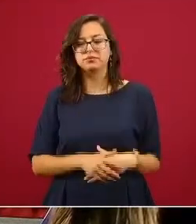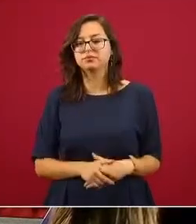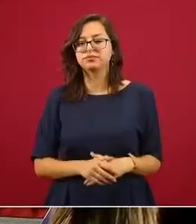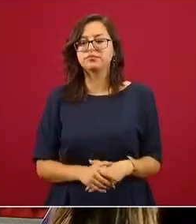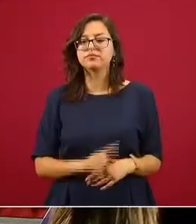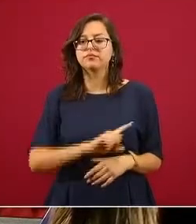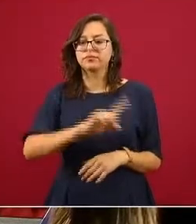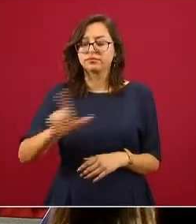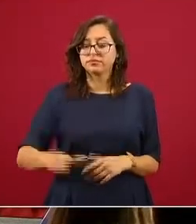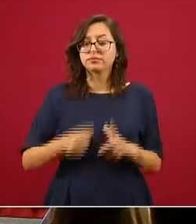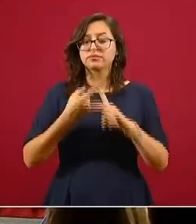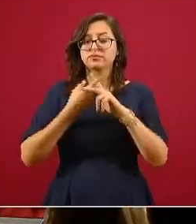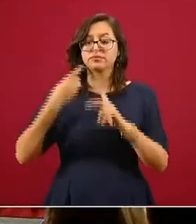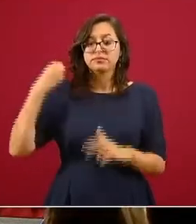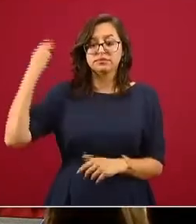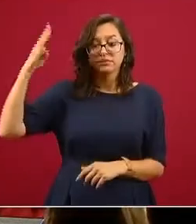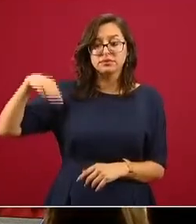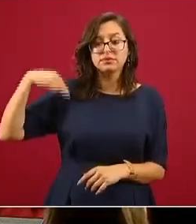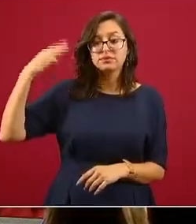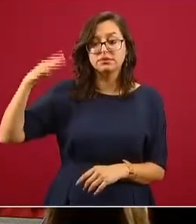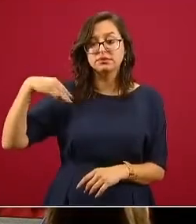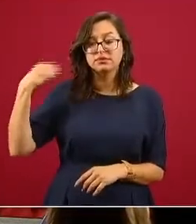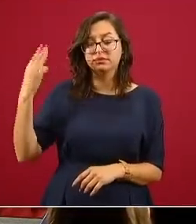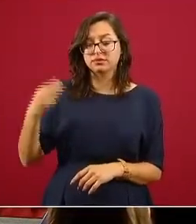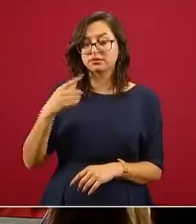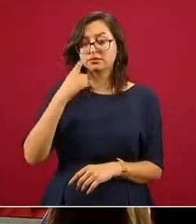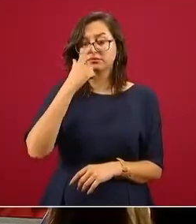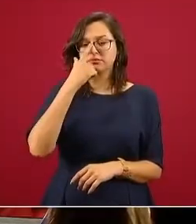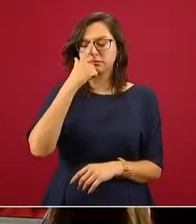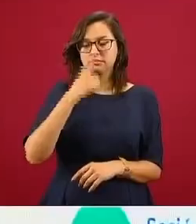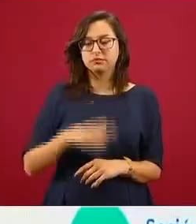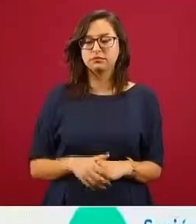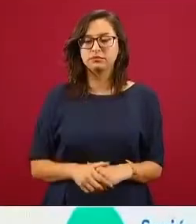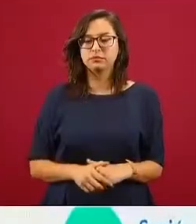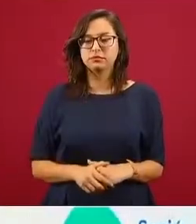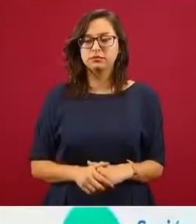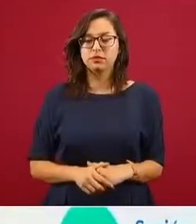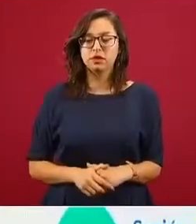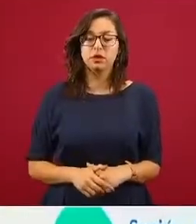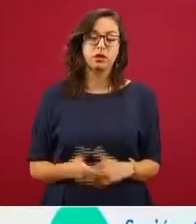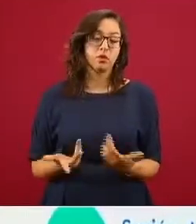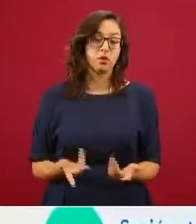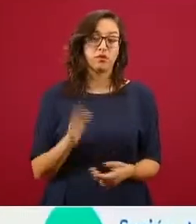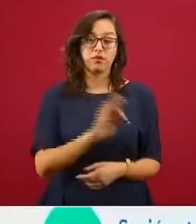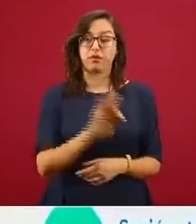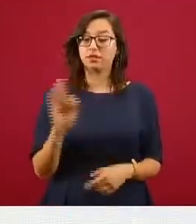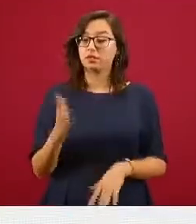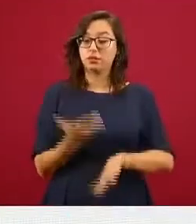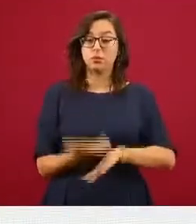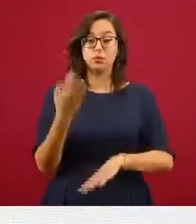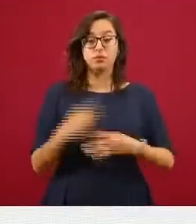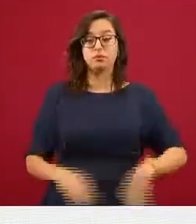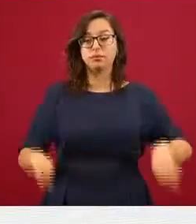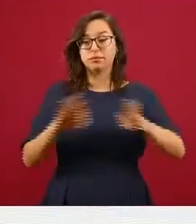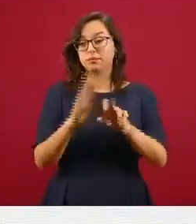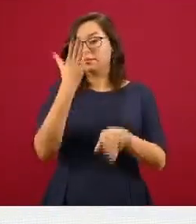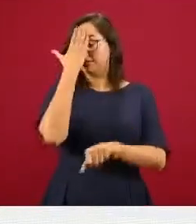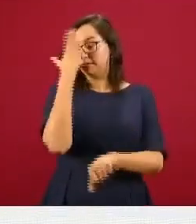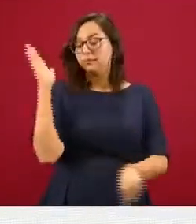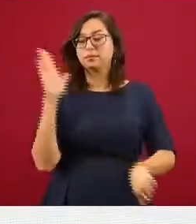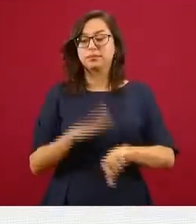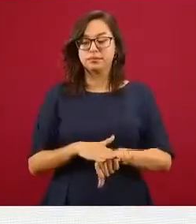a marzo y tuvimos un elemento que ha sido muy importante para nosotros y lo recordamos. A